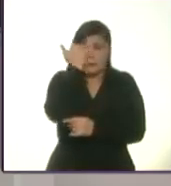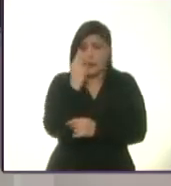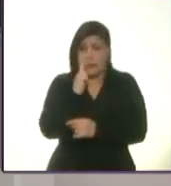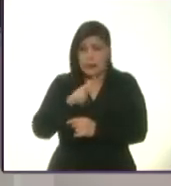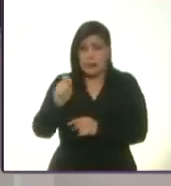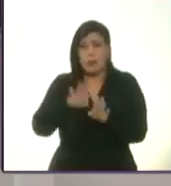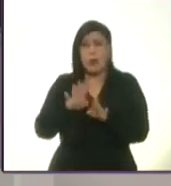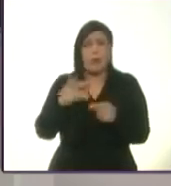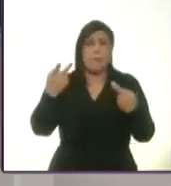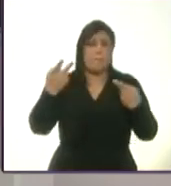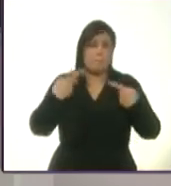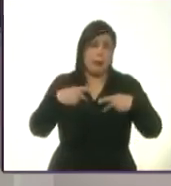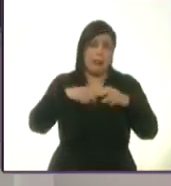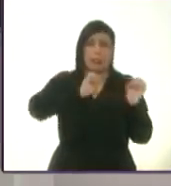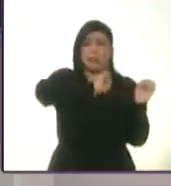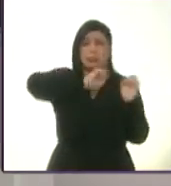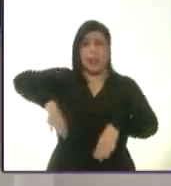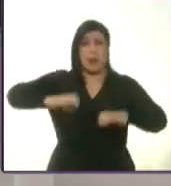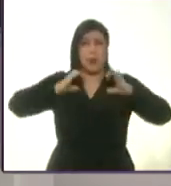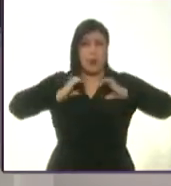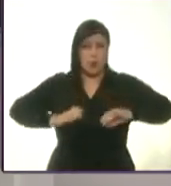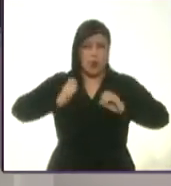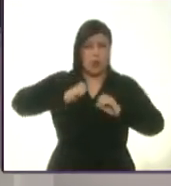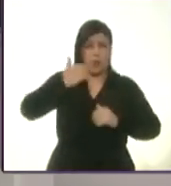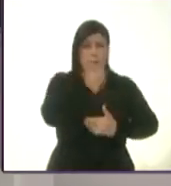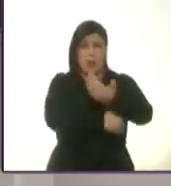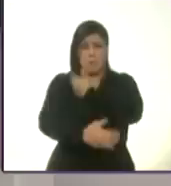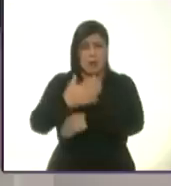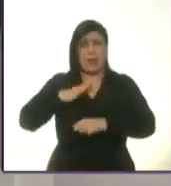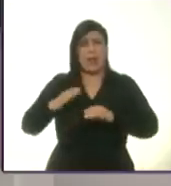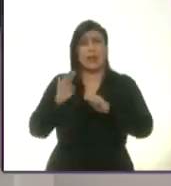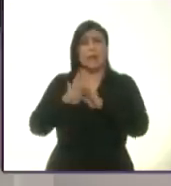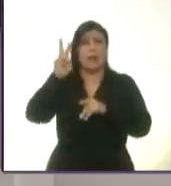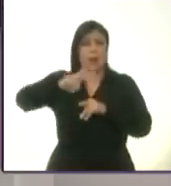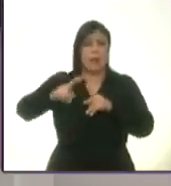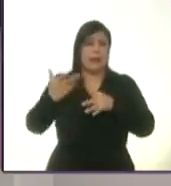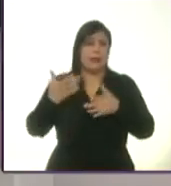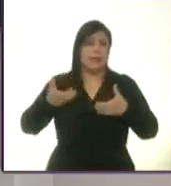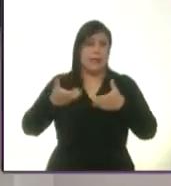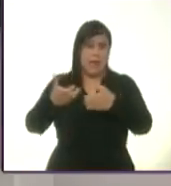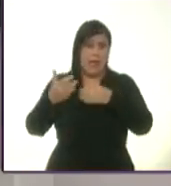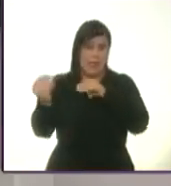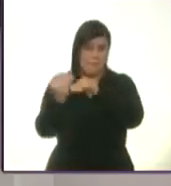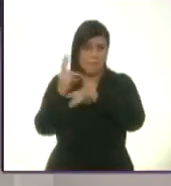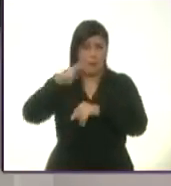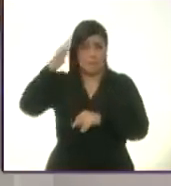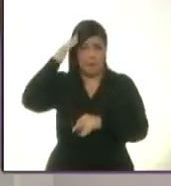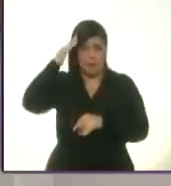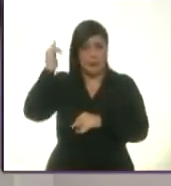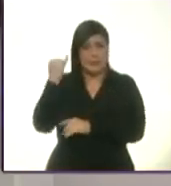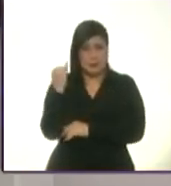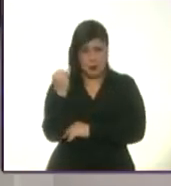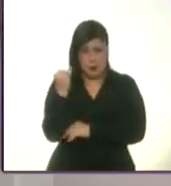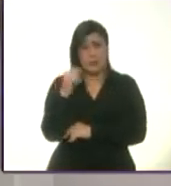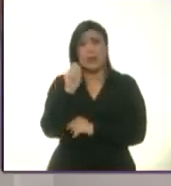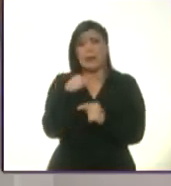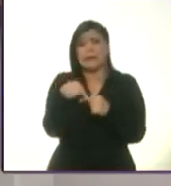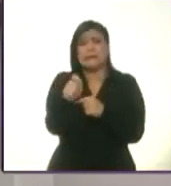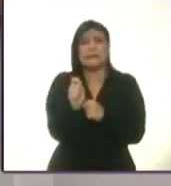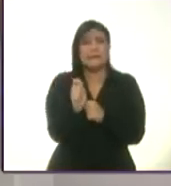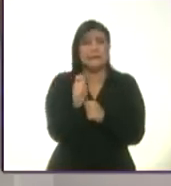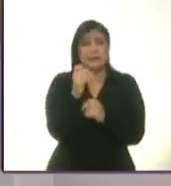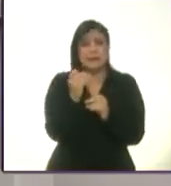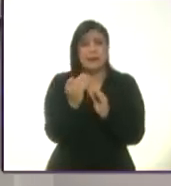restos humanos arrojados en una de las principales avenidas y no es que la principal de la ciudad de méxico- insurgentes a unos pasos unas